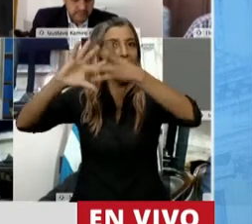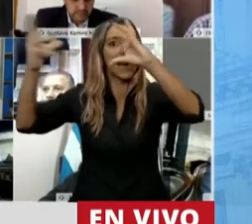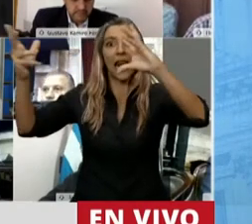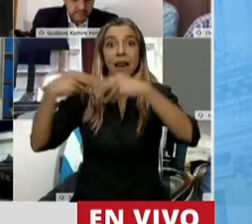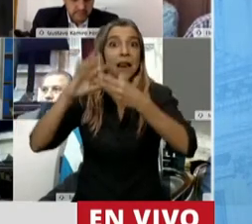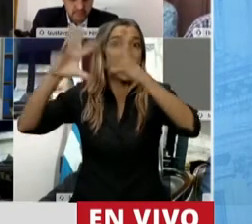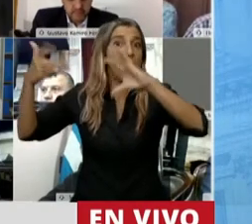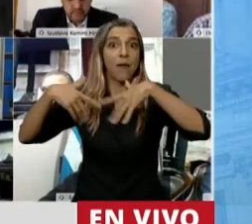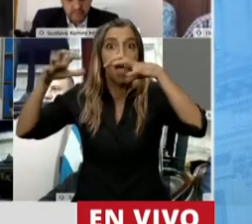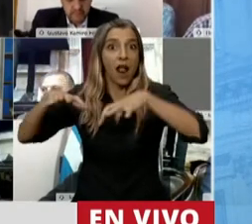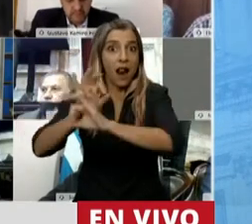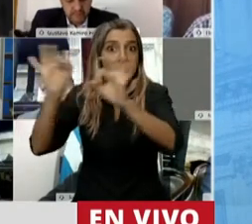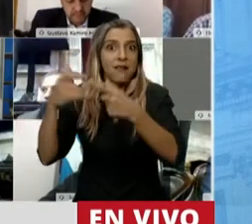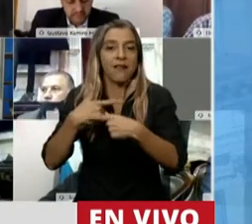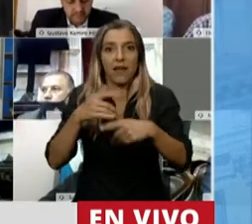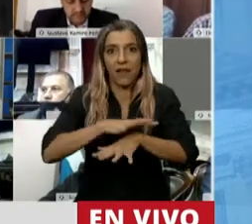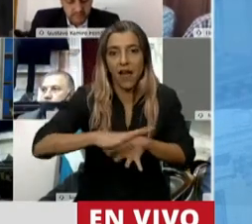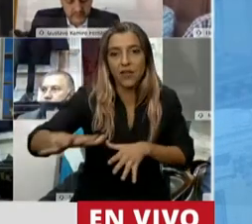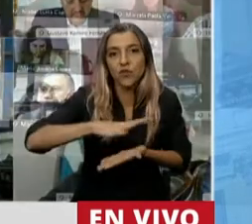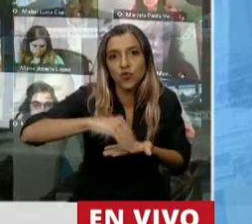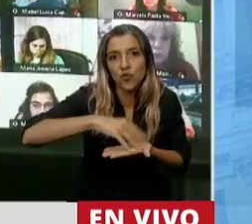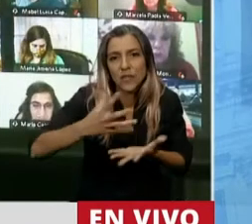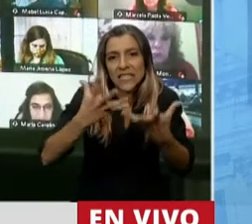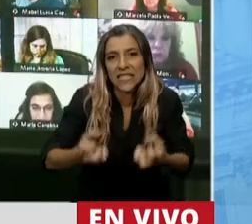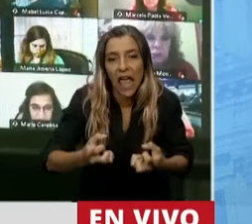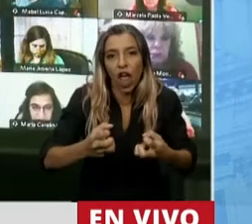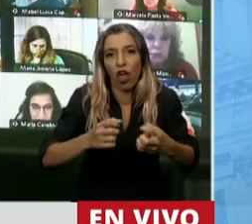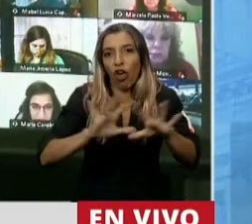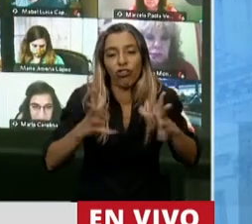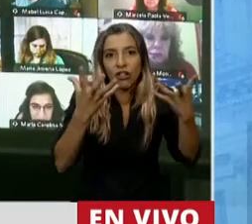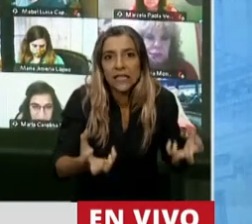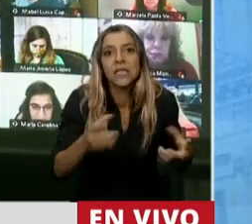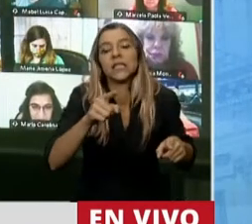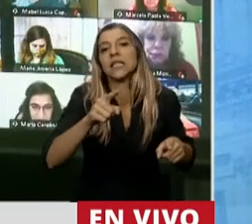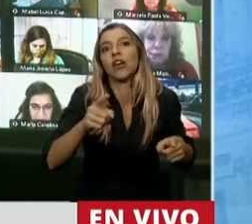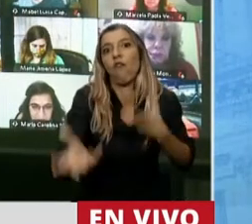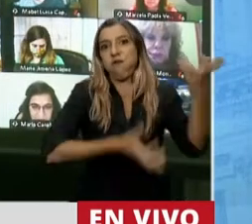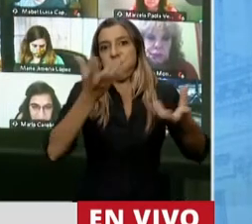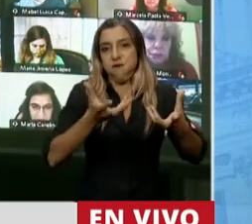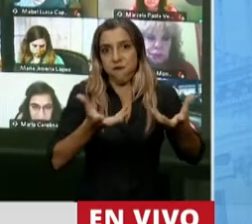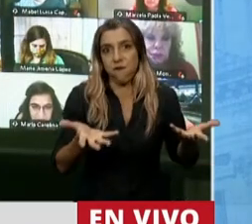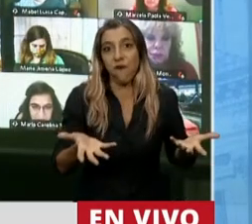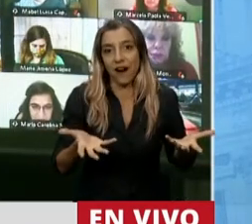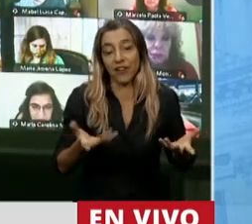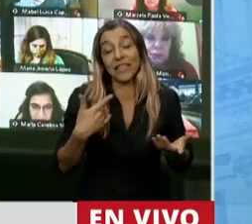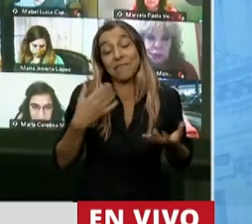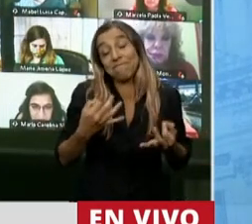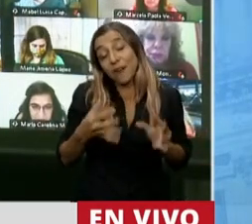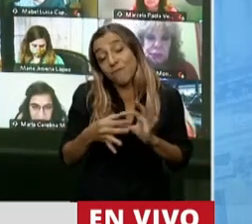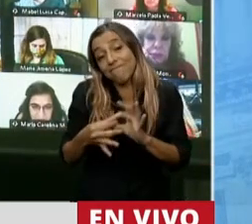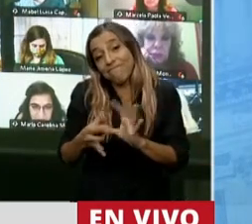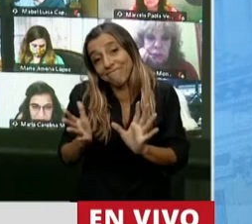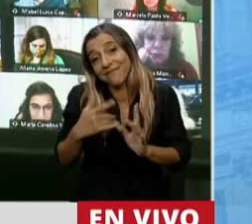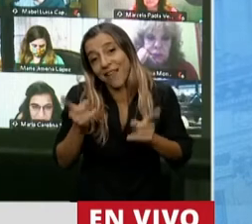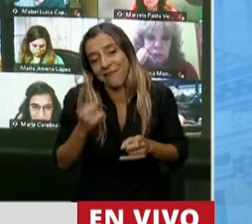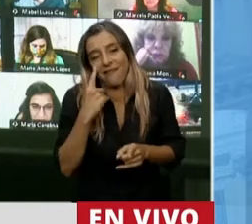sequía inédita que estamos viviendo y fundamentalmente conjugada con la especulación, ¿no?